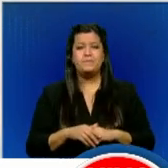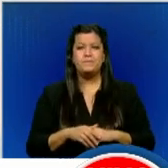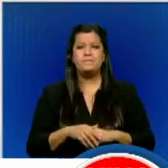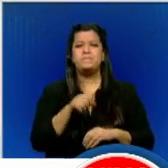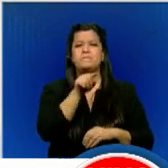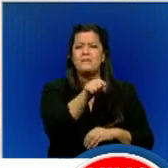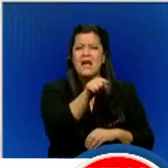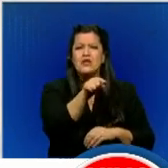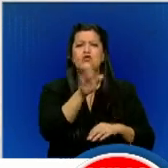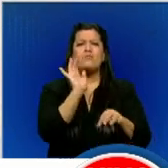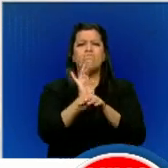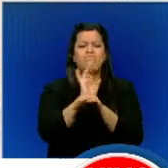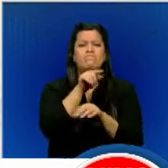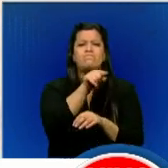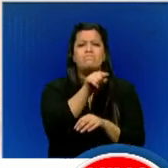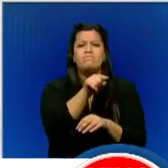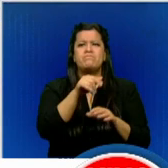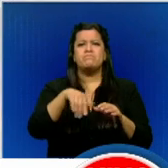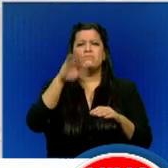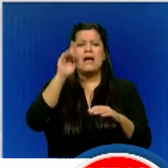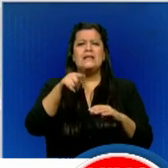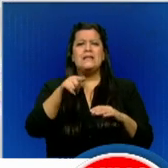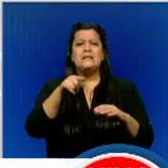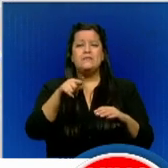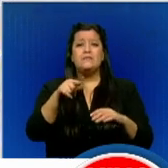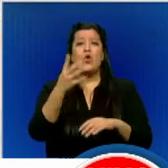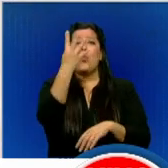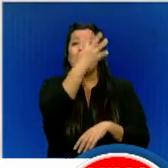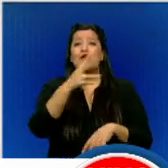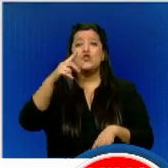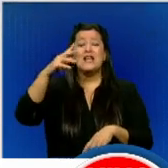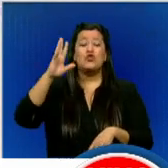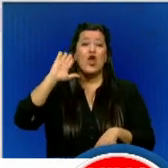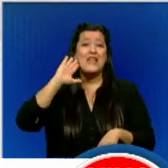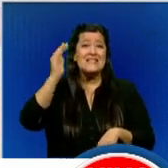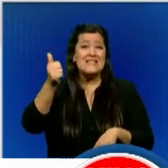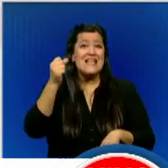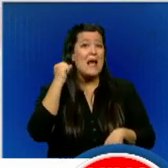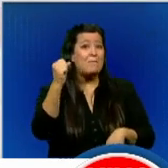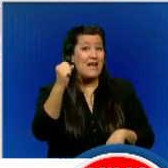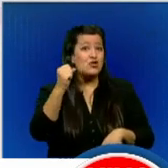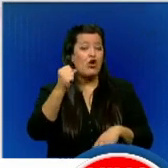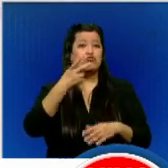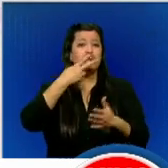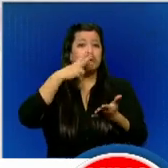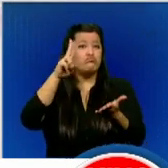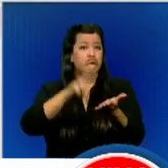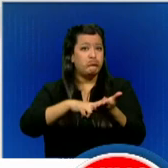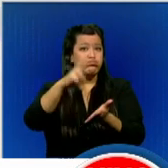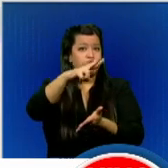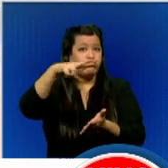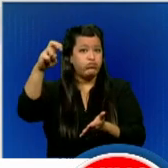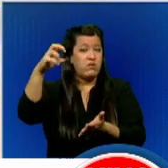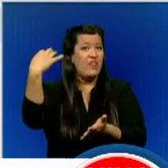en el extremo superior de la escala 416 pesos de renta sujeta